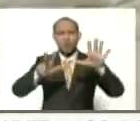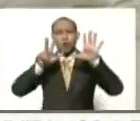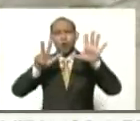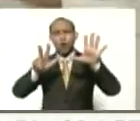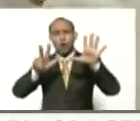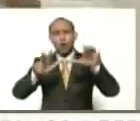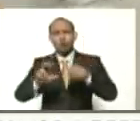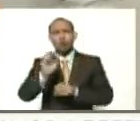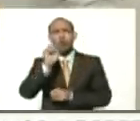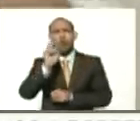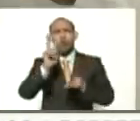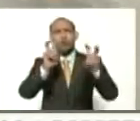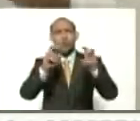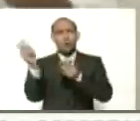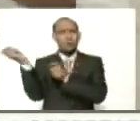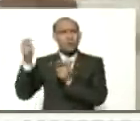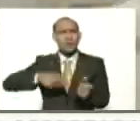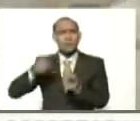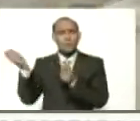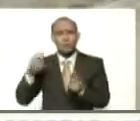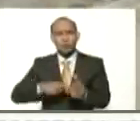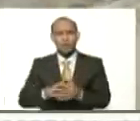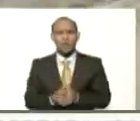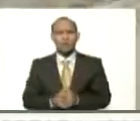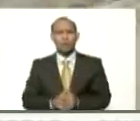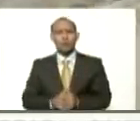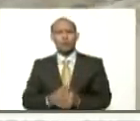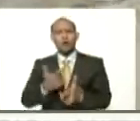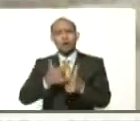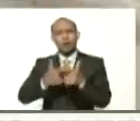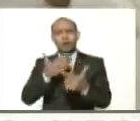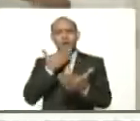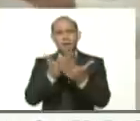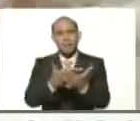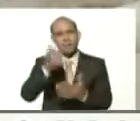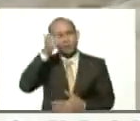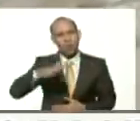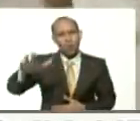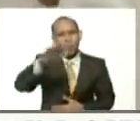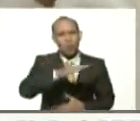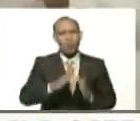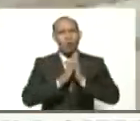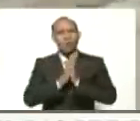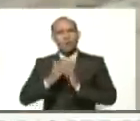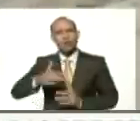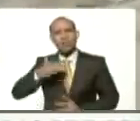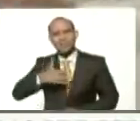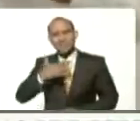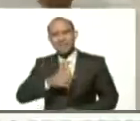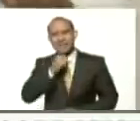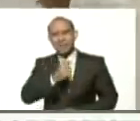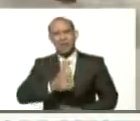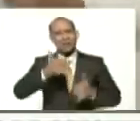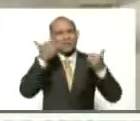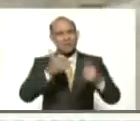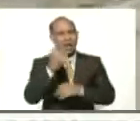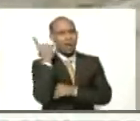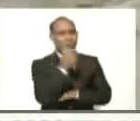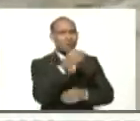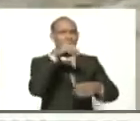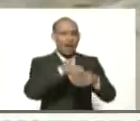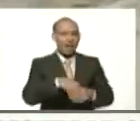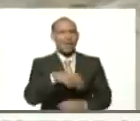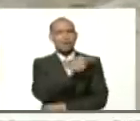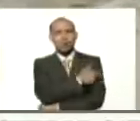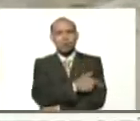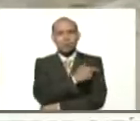casos de origen importados asimismo exhorta a la población a acudir a algún centro de salud cerca a su domicilio de presentar algún